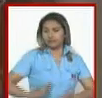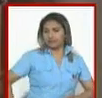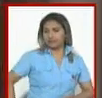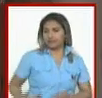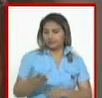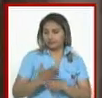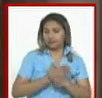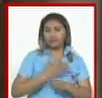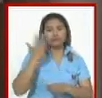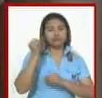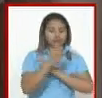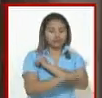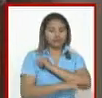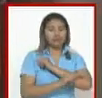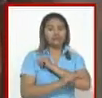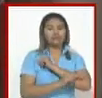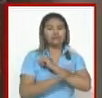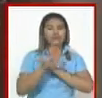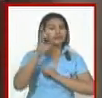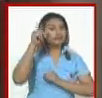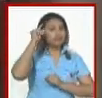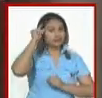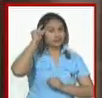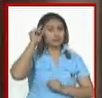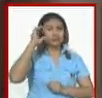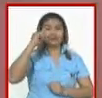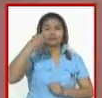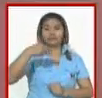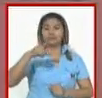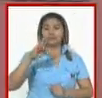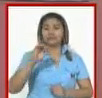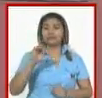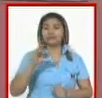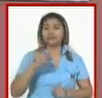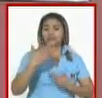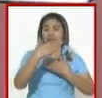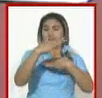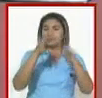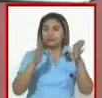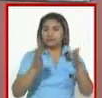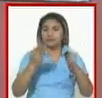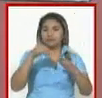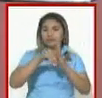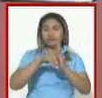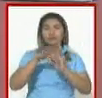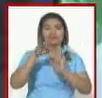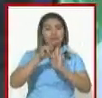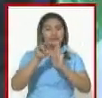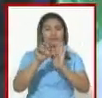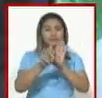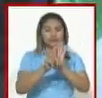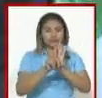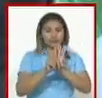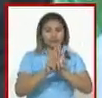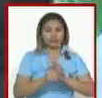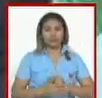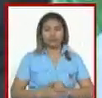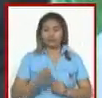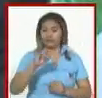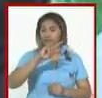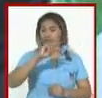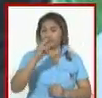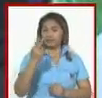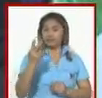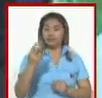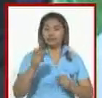presidente o morales porque la nacionalización de su gobierno en el caso de guaracachi es el marcado dentro de la normativa legal con relación a la